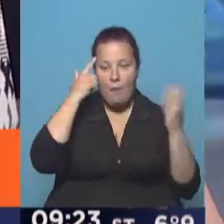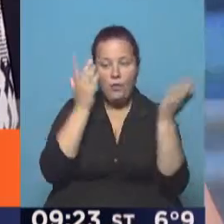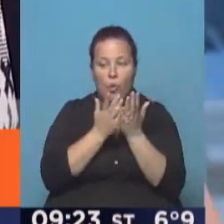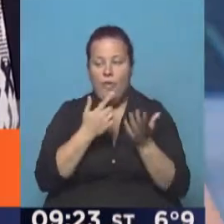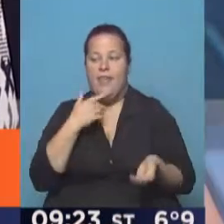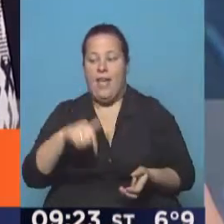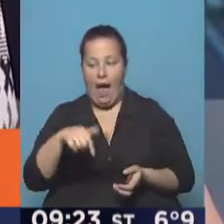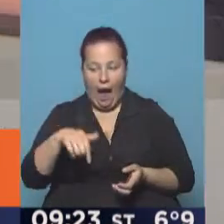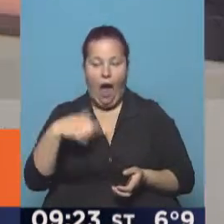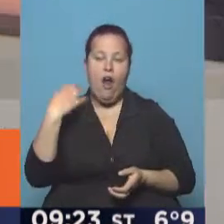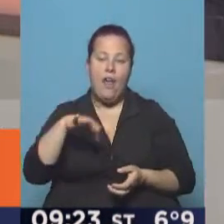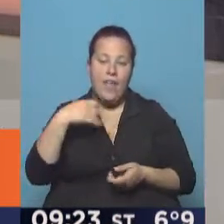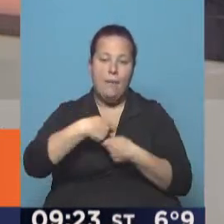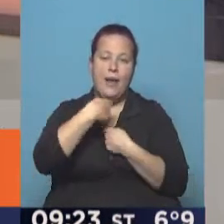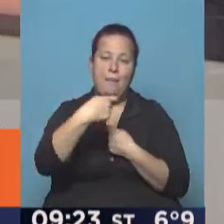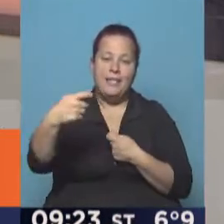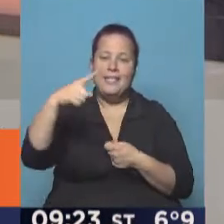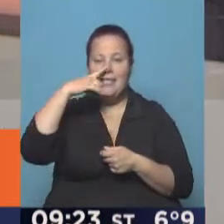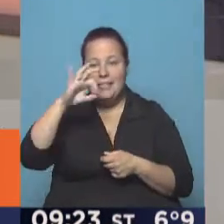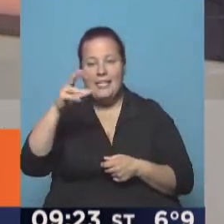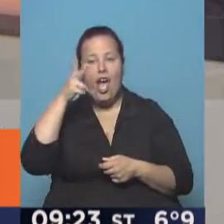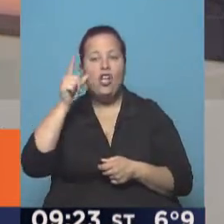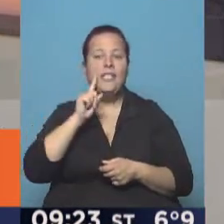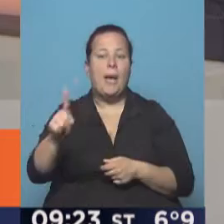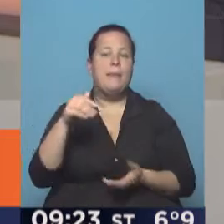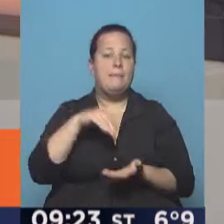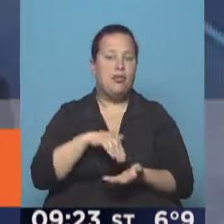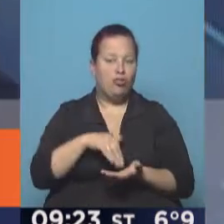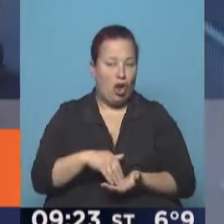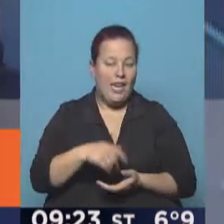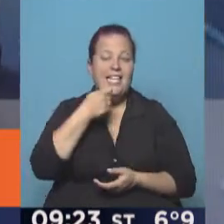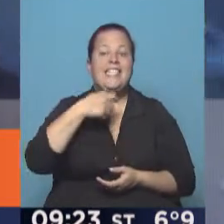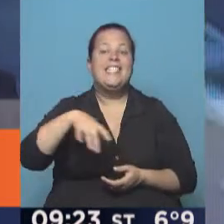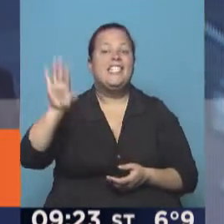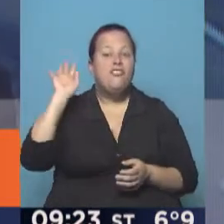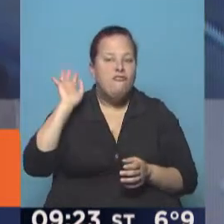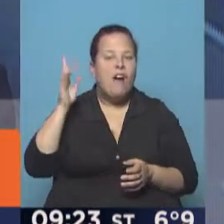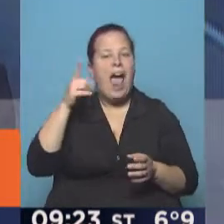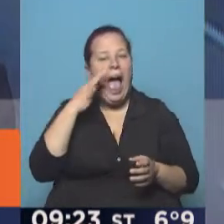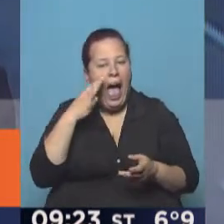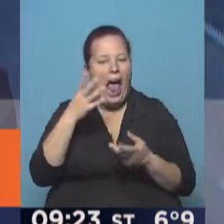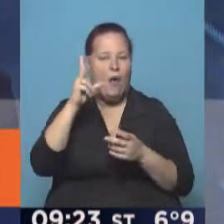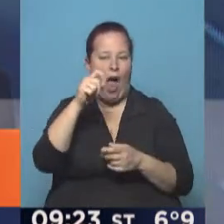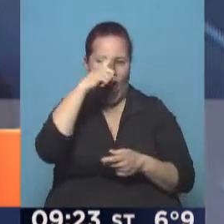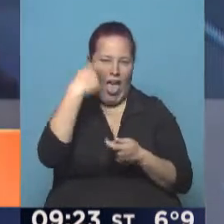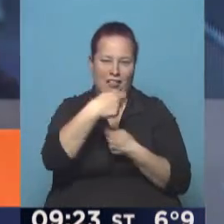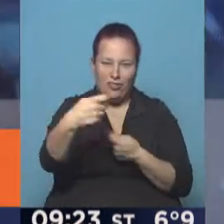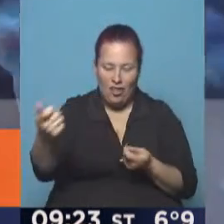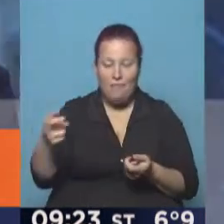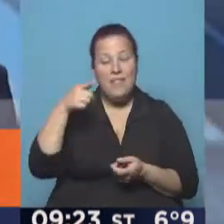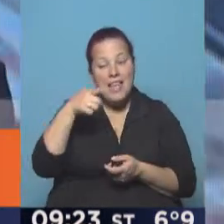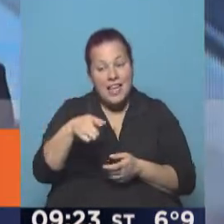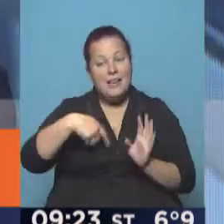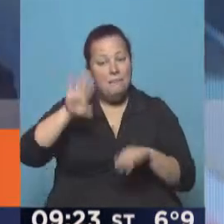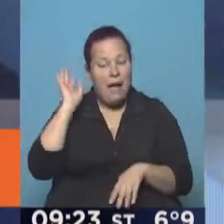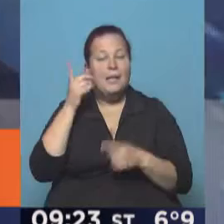decían en este momento deberíamos estar repartiendo 70 o 80 mil millones si hubieran tenido aunque sea un interés mínimo del Banco Nación. Y eso sobre